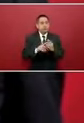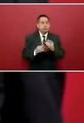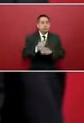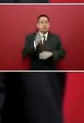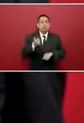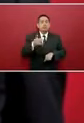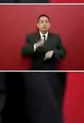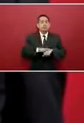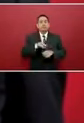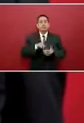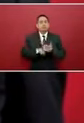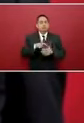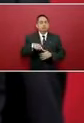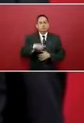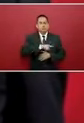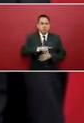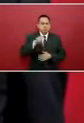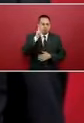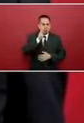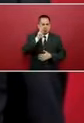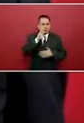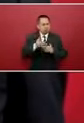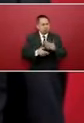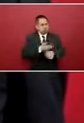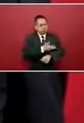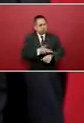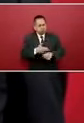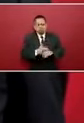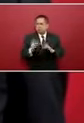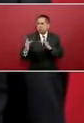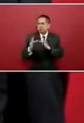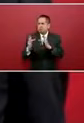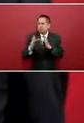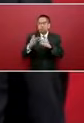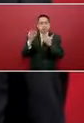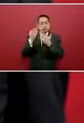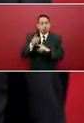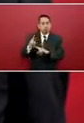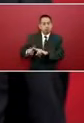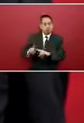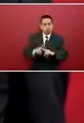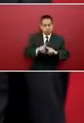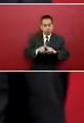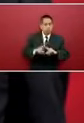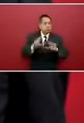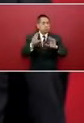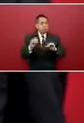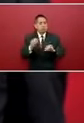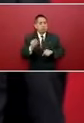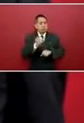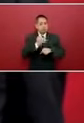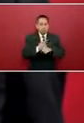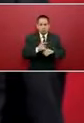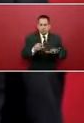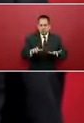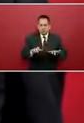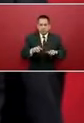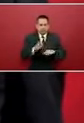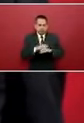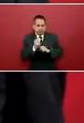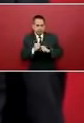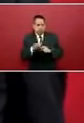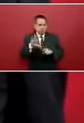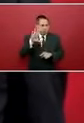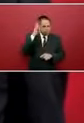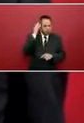administración, hemos venido haciendo pruebas con distintos bancos o simplemente con la Tesorería, pruebas de estrés, pruebas de